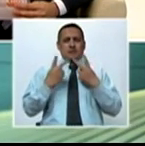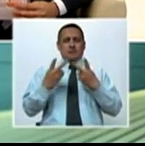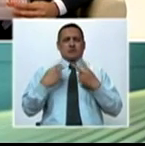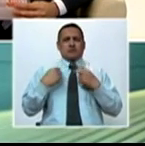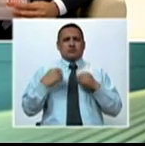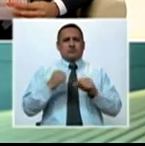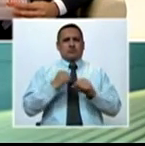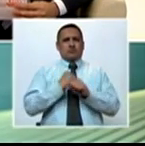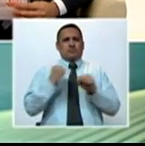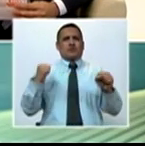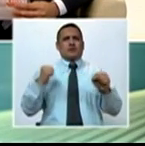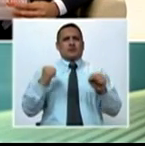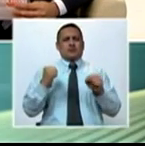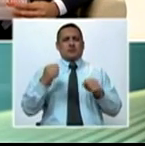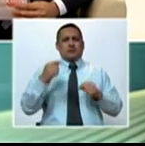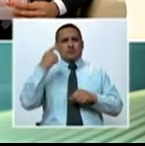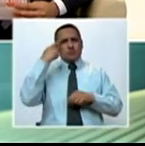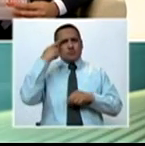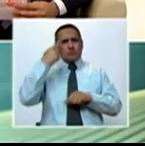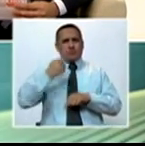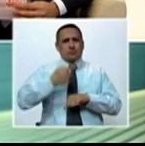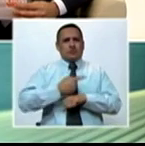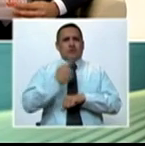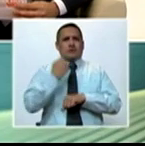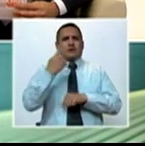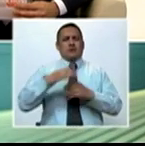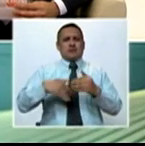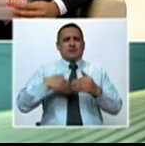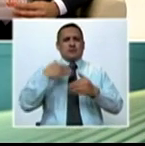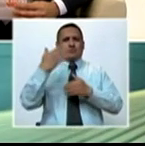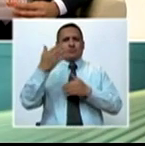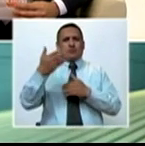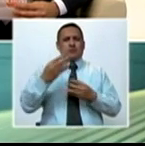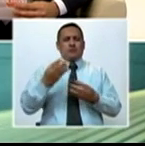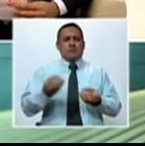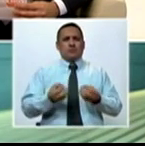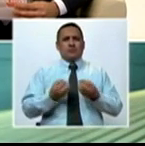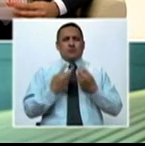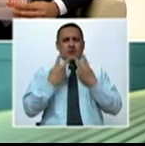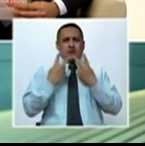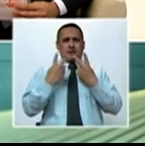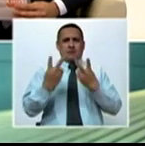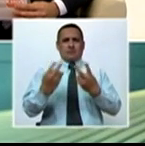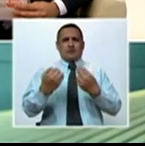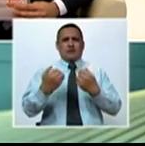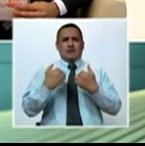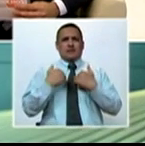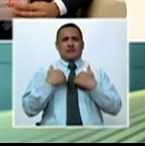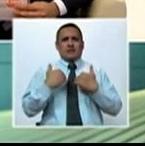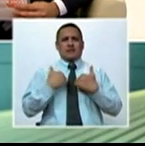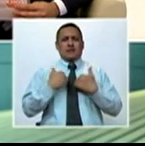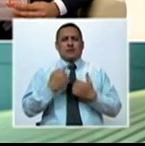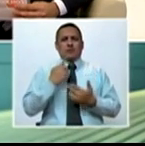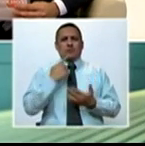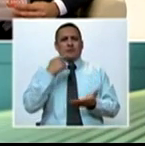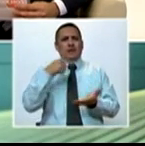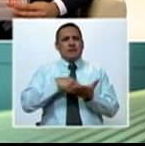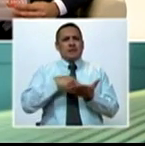un día porque, dado que le tenía una deuda a la